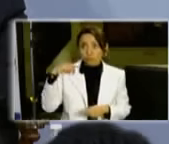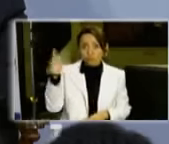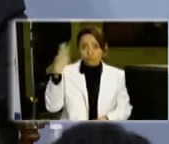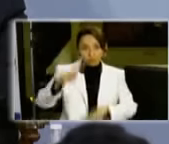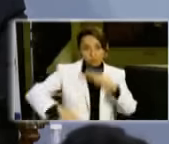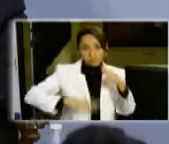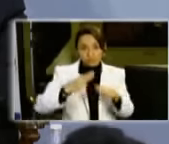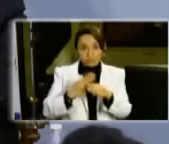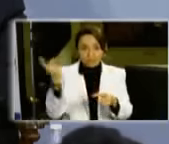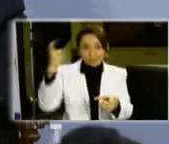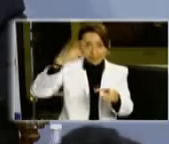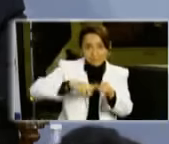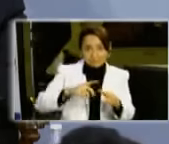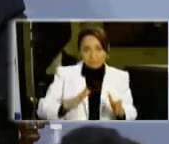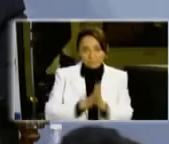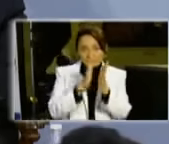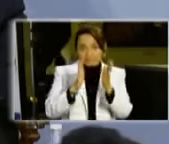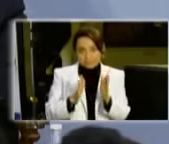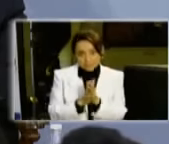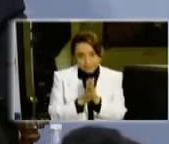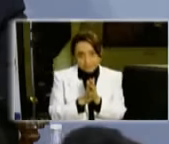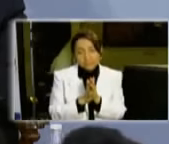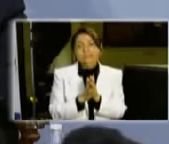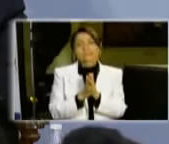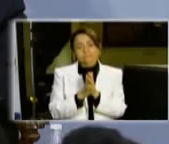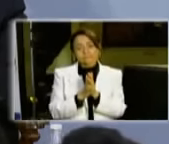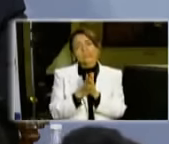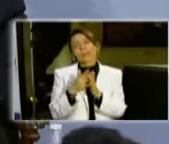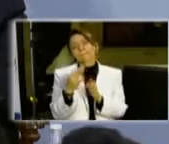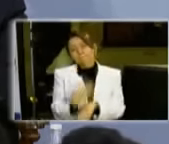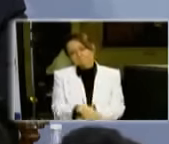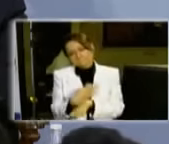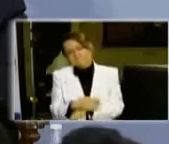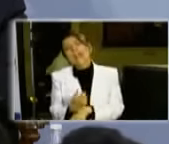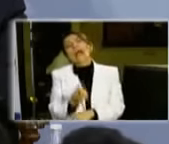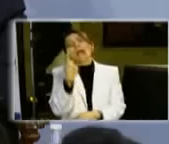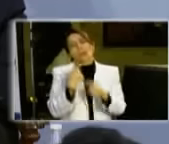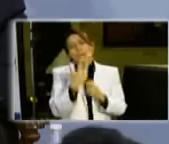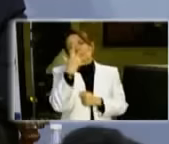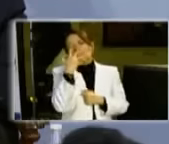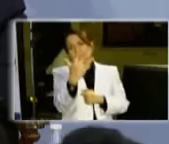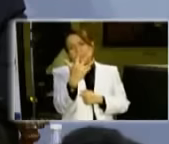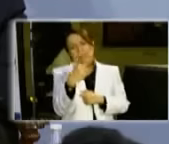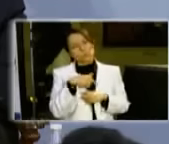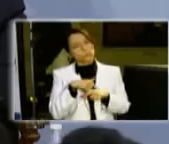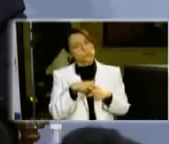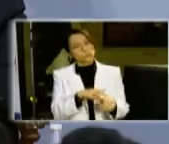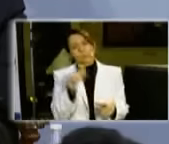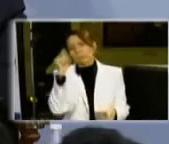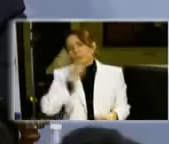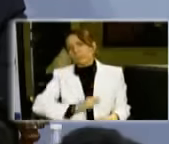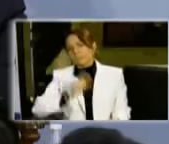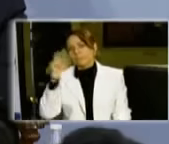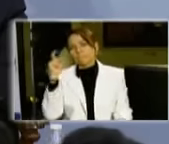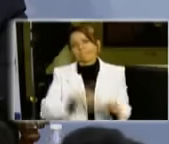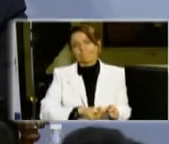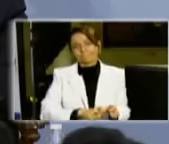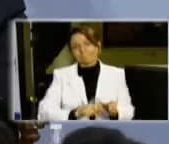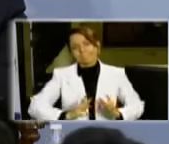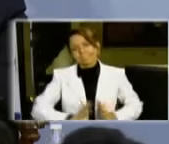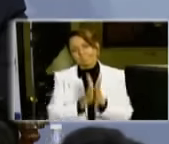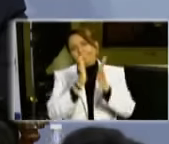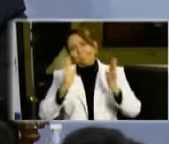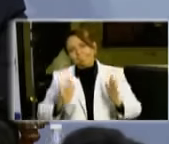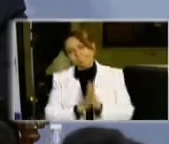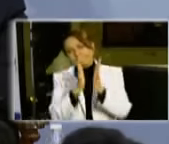los 5 países miembros permanentes del Consejo de Seguridad que tienen derecho a vetar aquellas declaraciones, aquellas